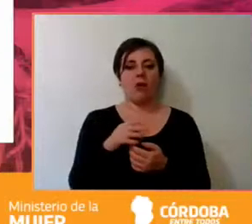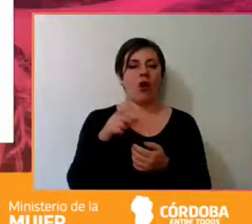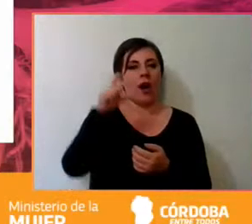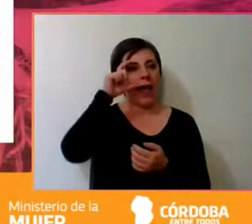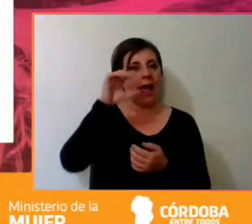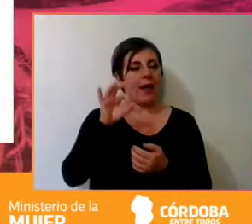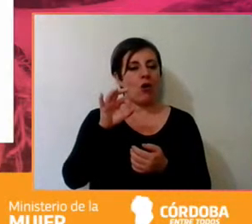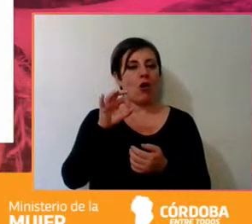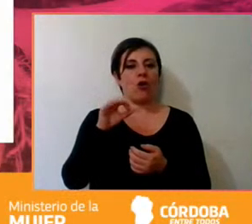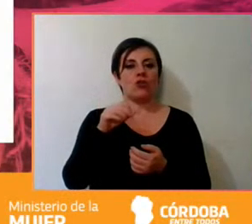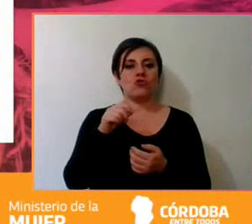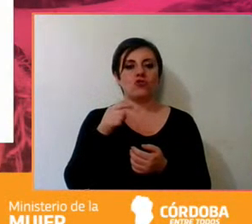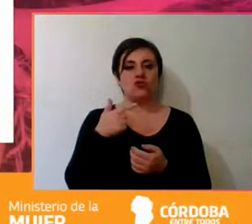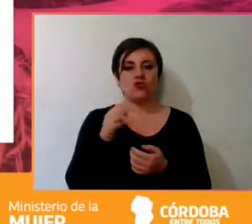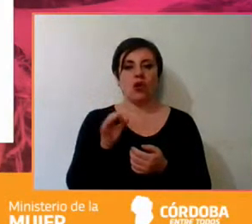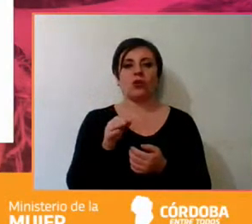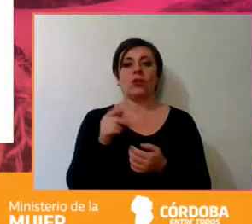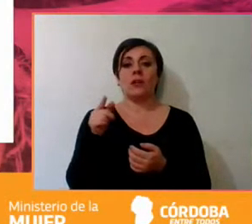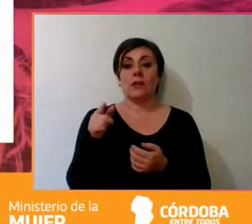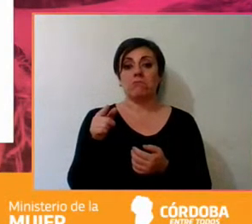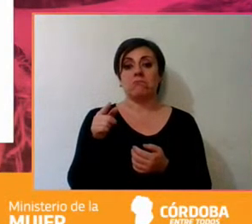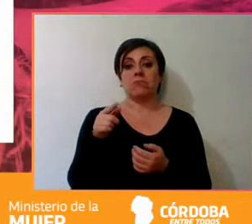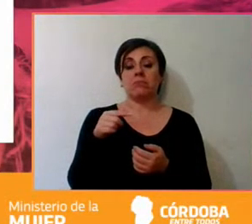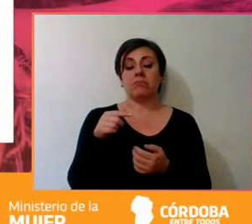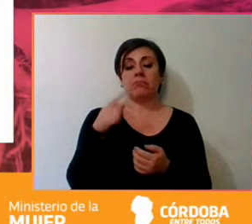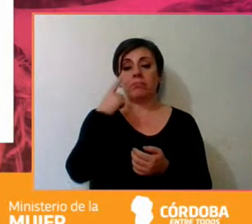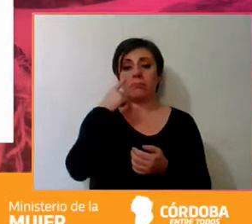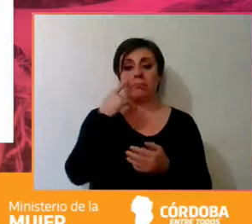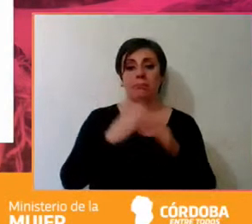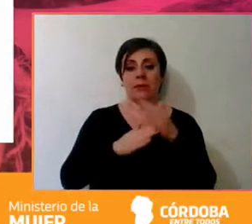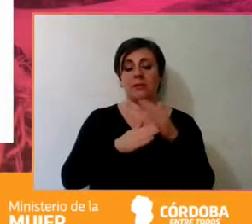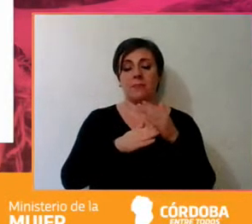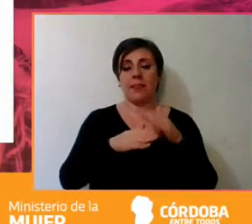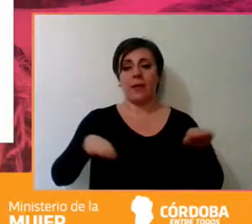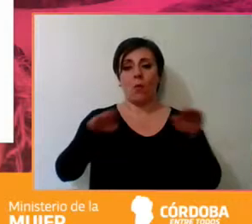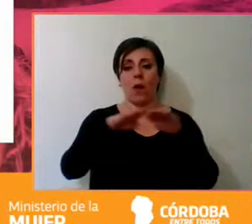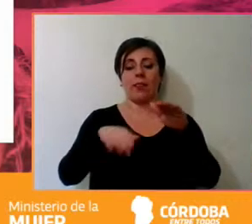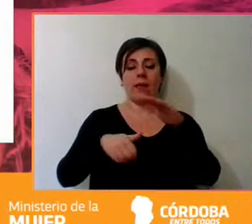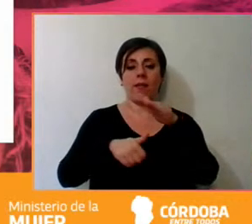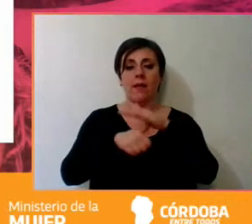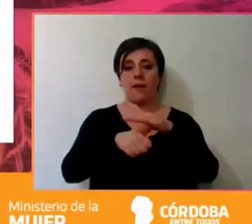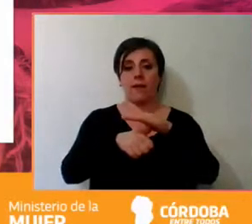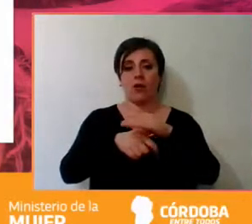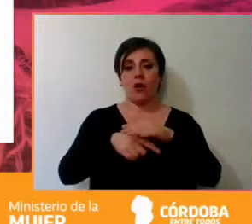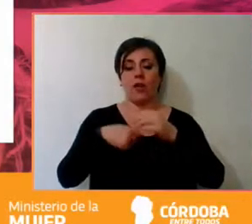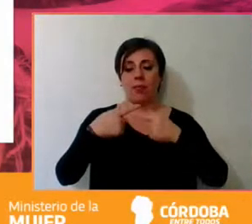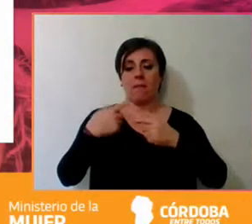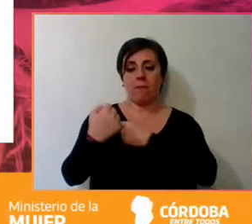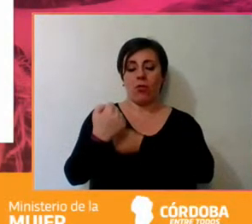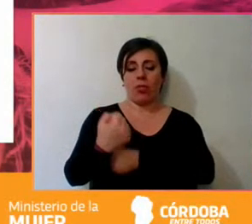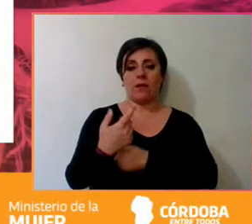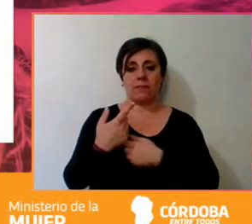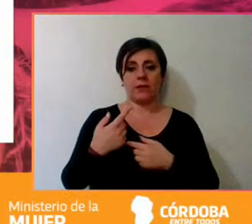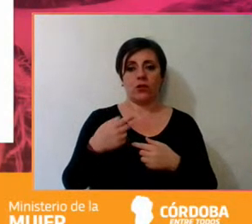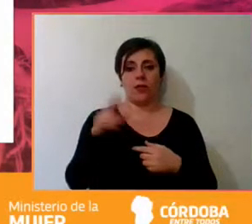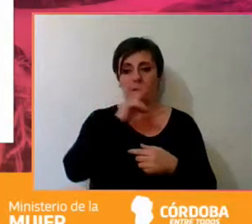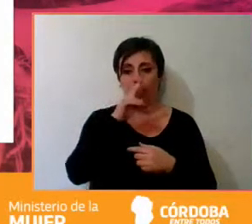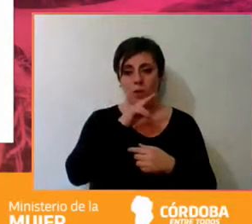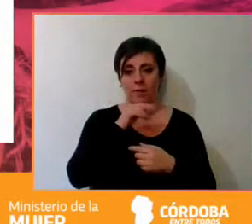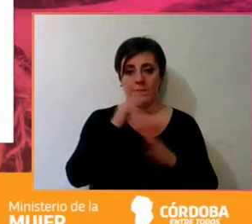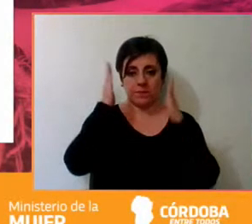es el principal órgano normativo mundial sobre igualdad de género y empoderamiento de la mujer. Síganlo con atención.